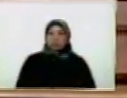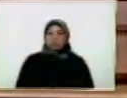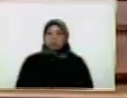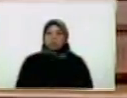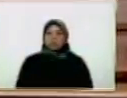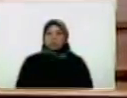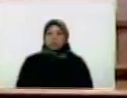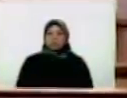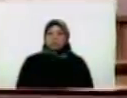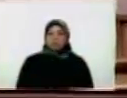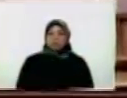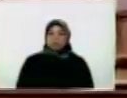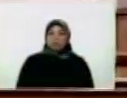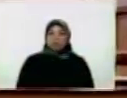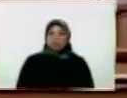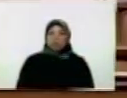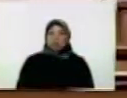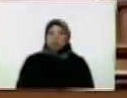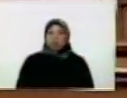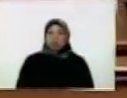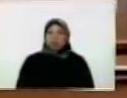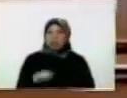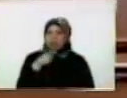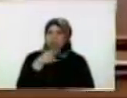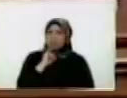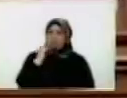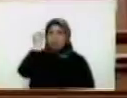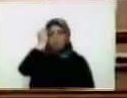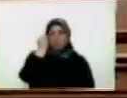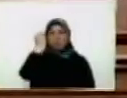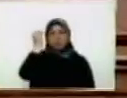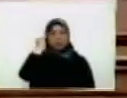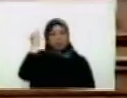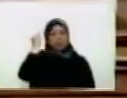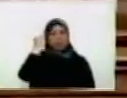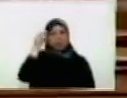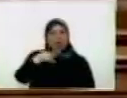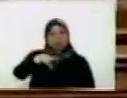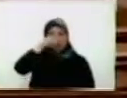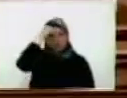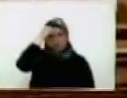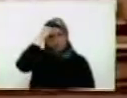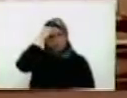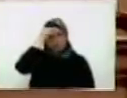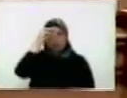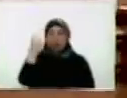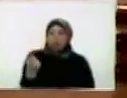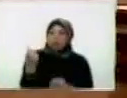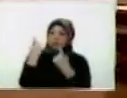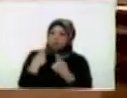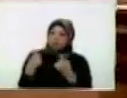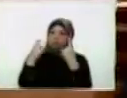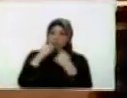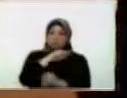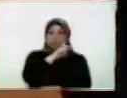Allí había convicción ideológica, formación, compromiso, lealtad.